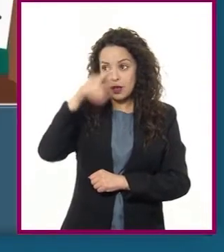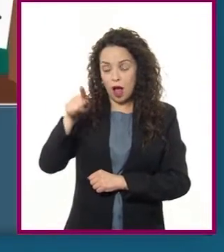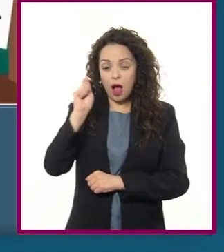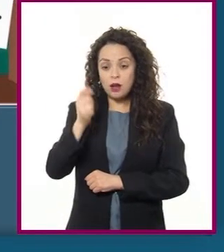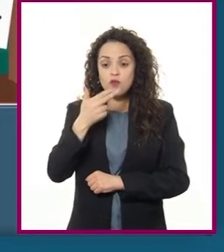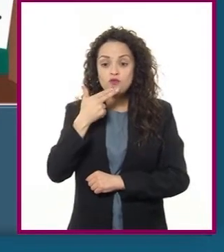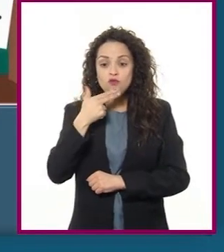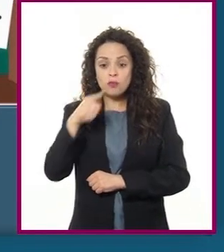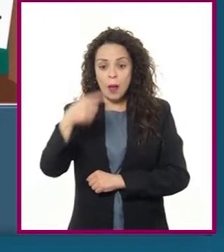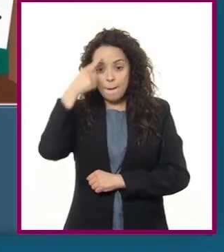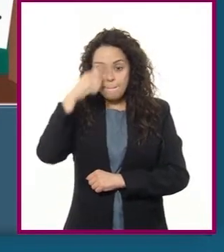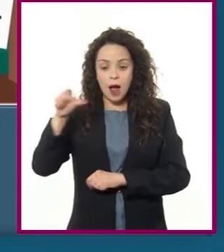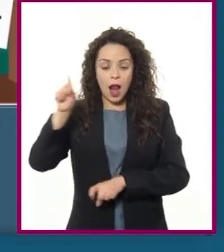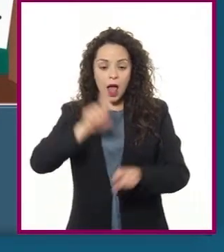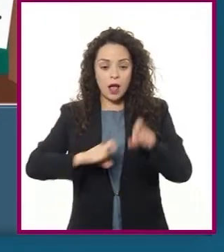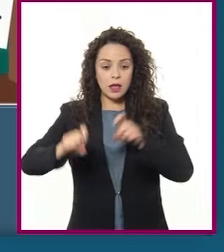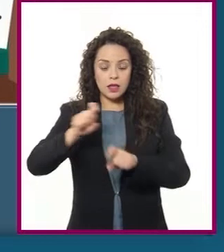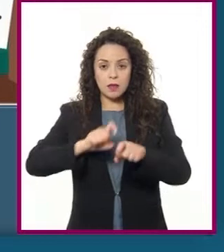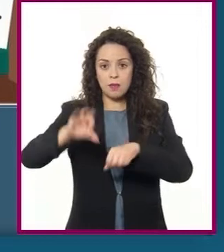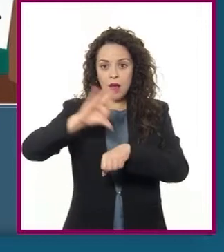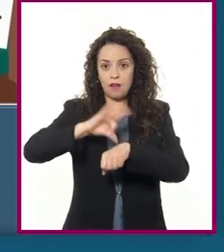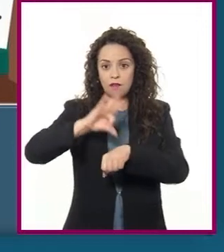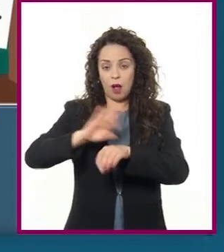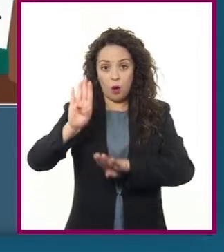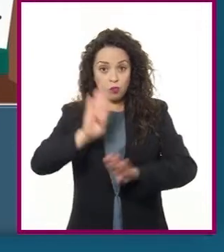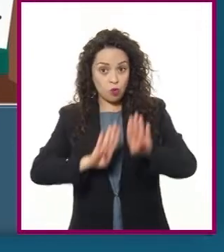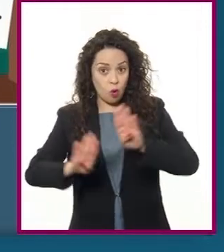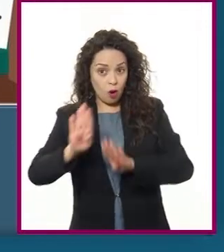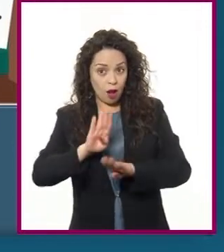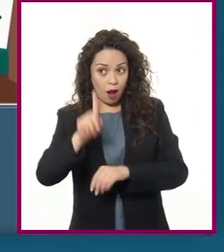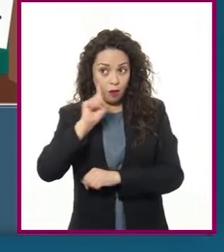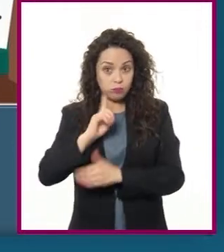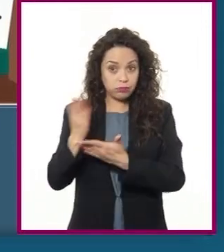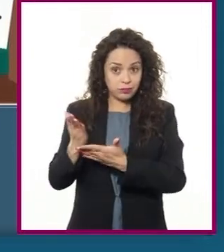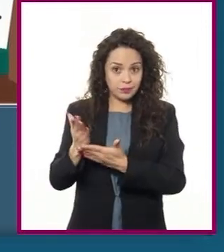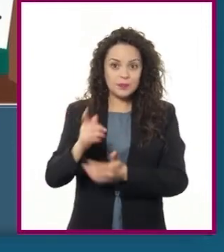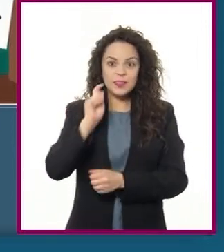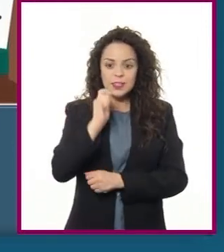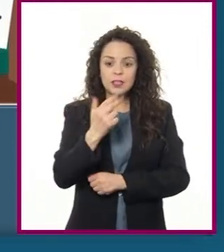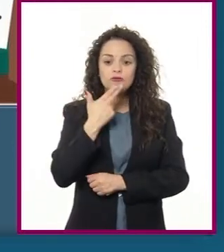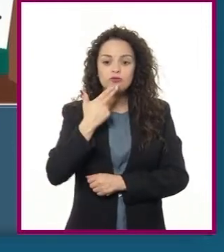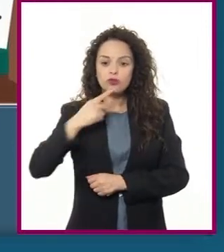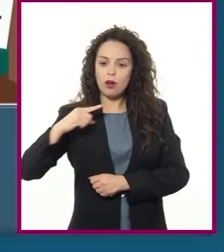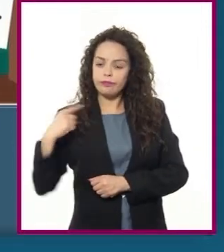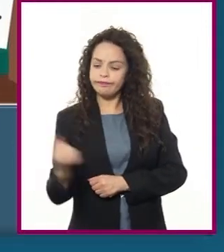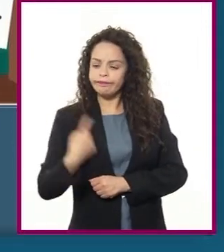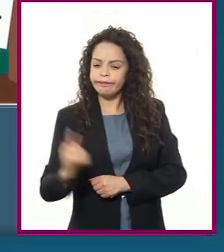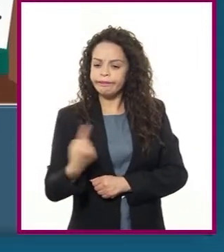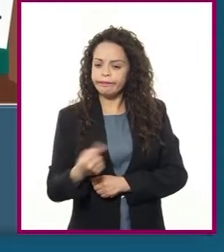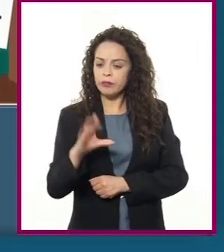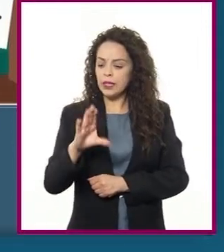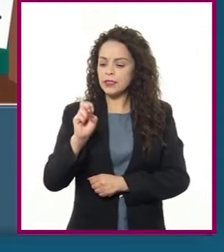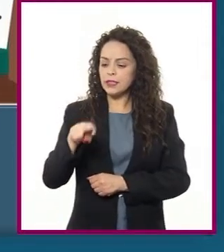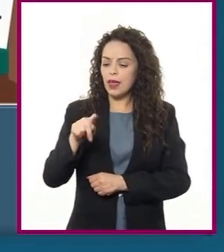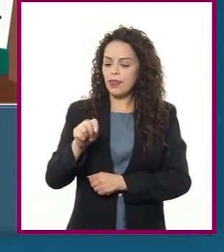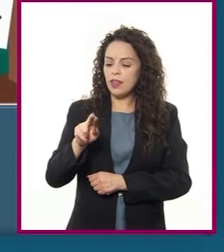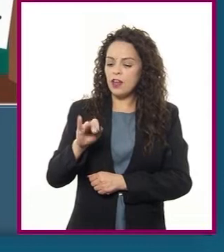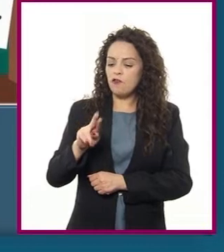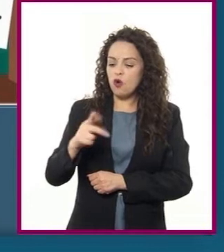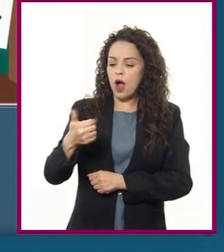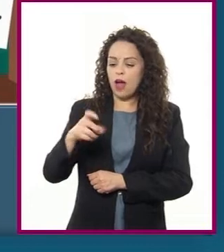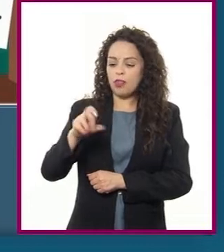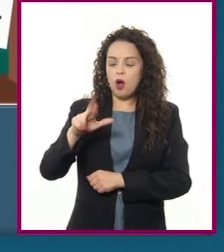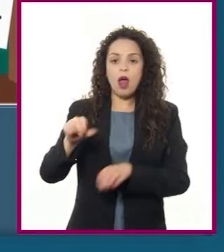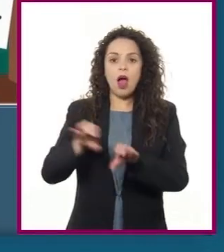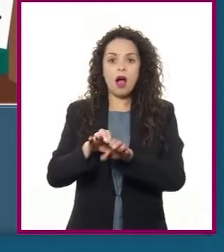empleó la química farmacéutica bióloga? Yo vi un instrumento que se llama centrifugadora, por lo tanto es un proceso de separación de